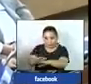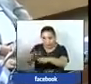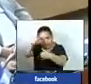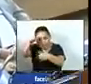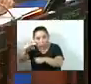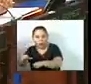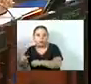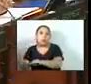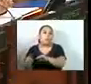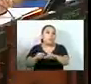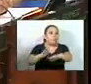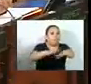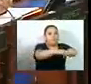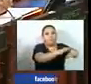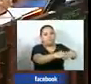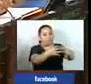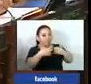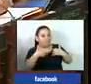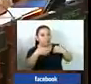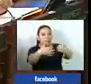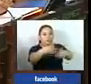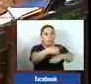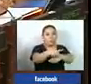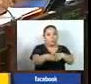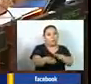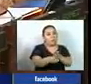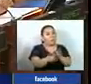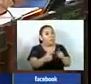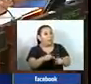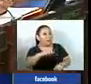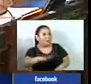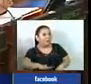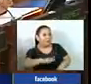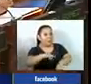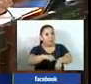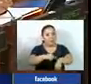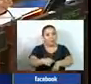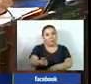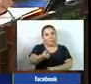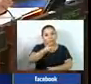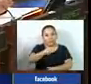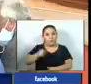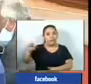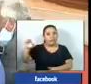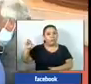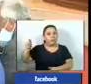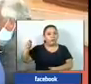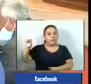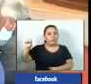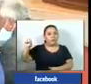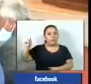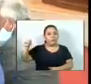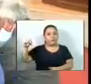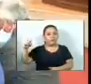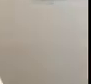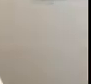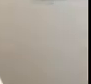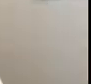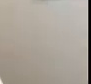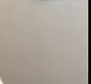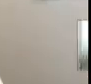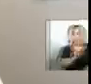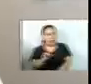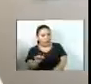se convoca a una plenaria en horas de la tarde este es un informe para noticiero hechos de Ernesto Cornejo